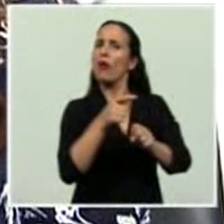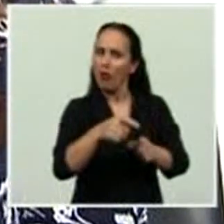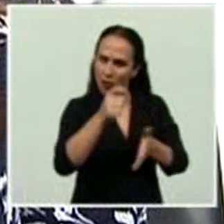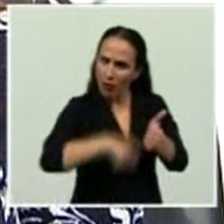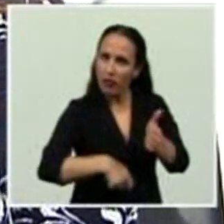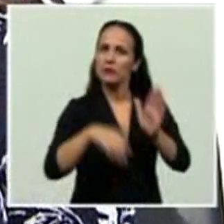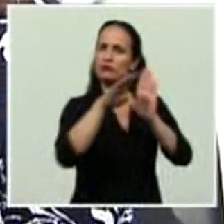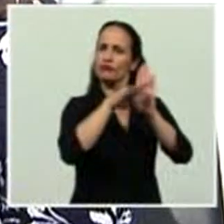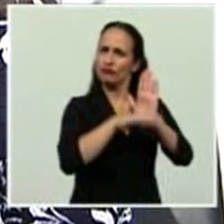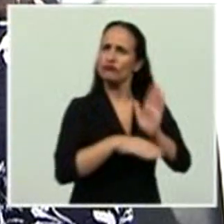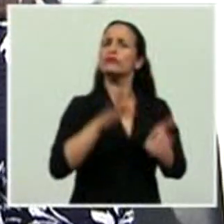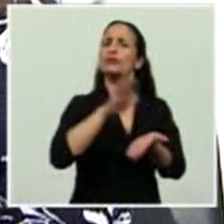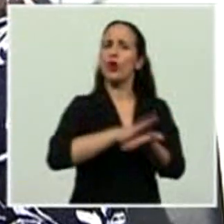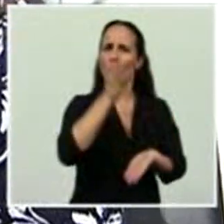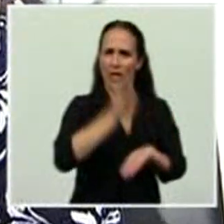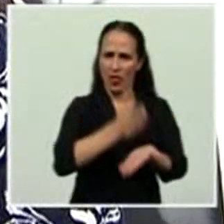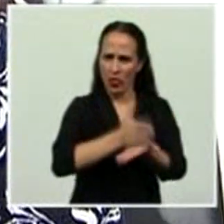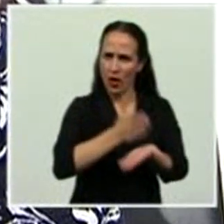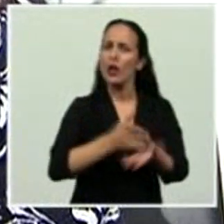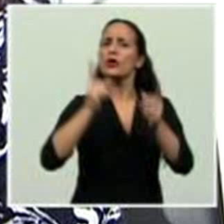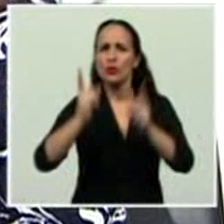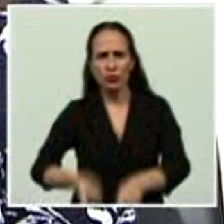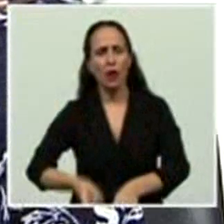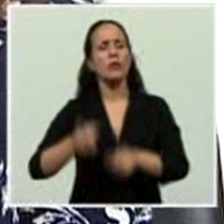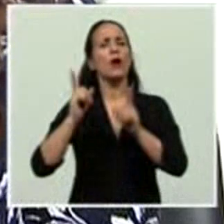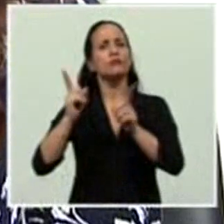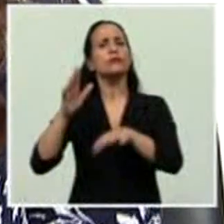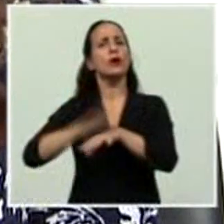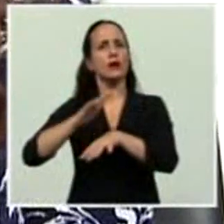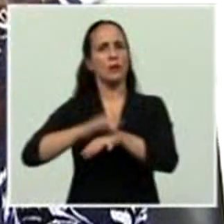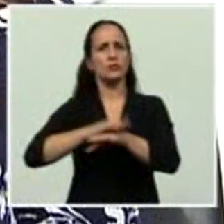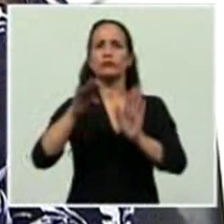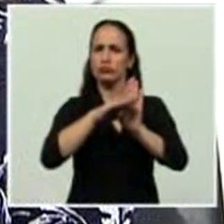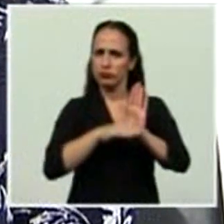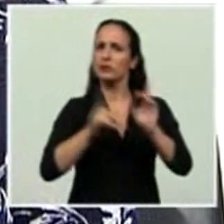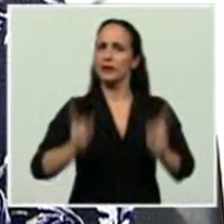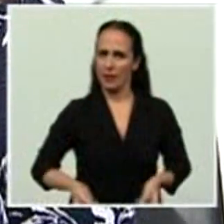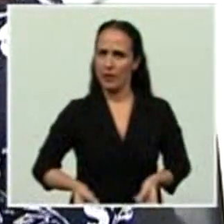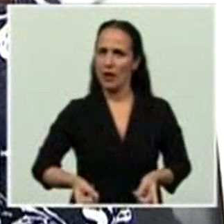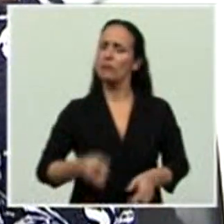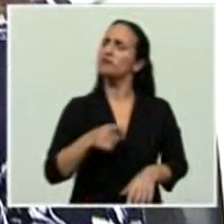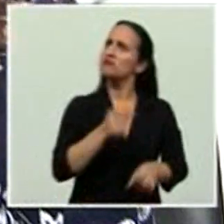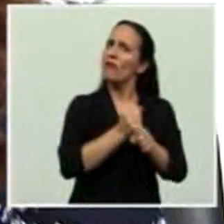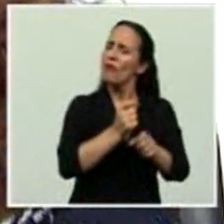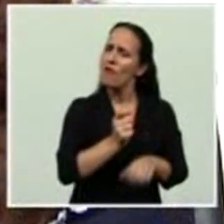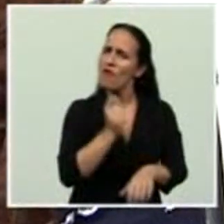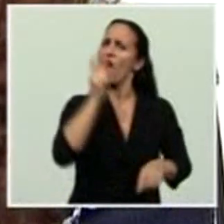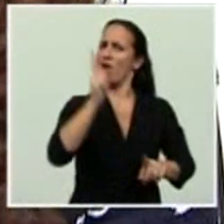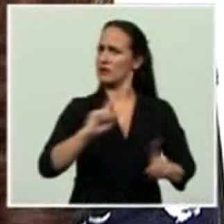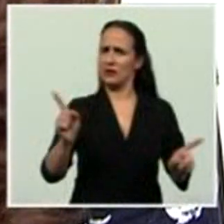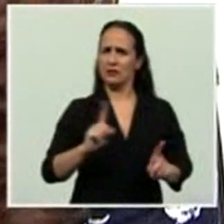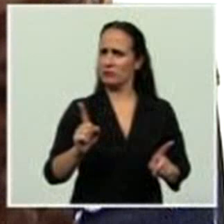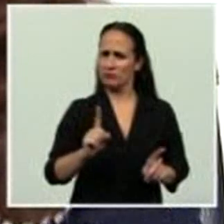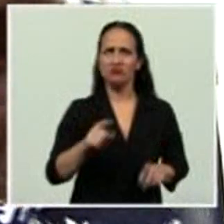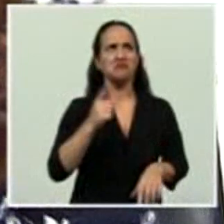derechos pero también de sus responsabilidades no ha sido una tarea fácil ha sido una tarea que ha demandado entre